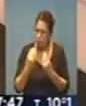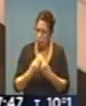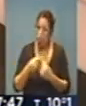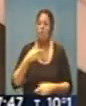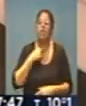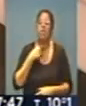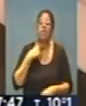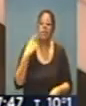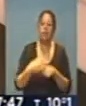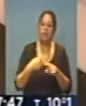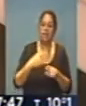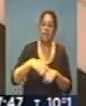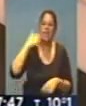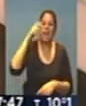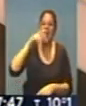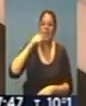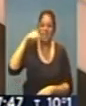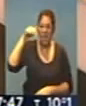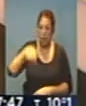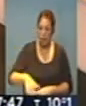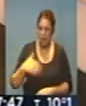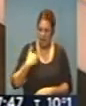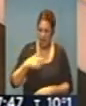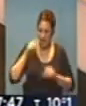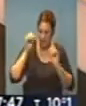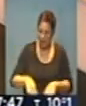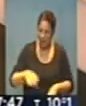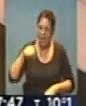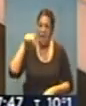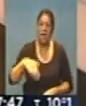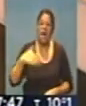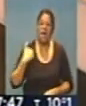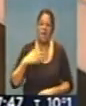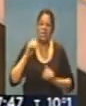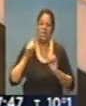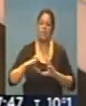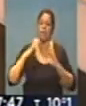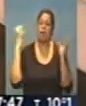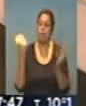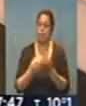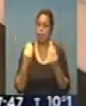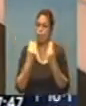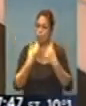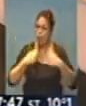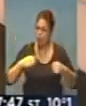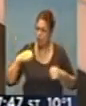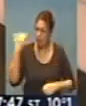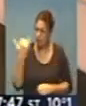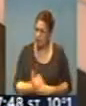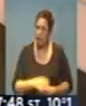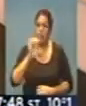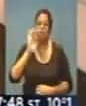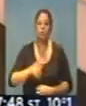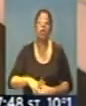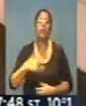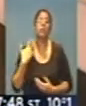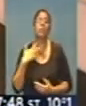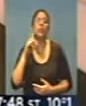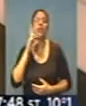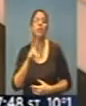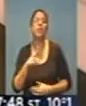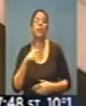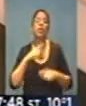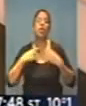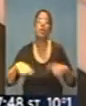celebrar el arte contemporáneo argentino acá y en el mundo, y con múltiples actividades. No solamente se va a poder ver cuáles